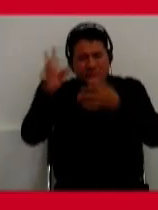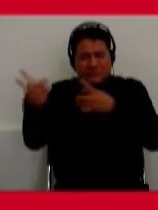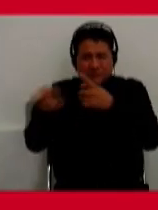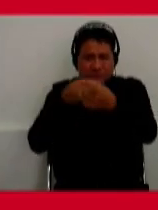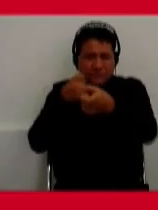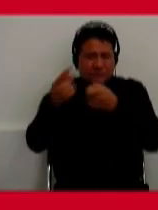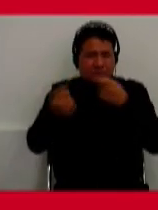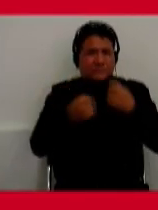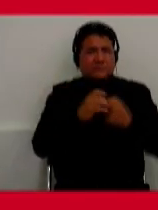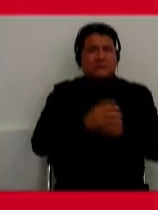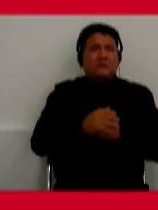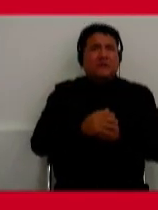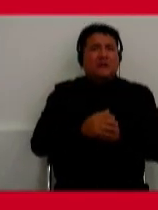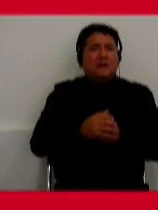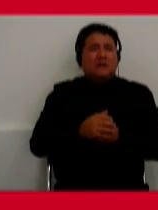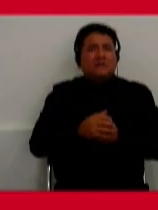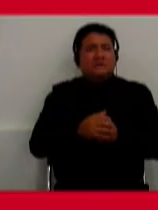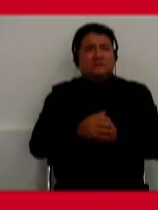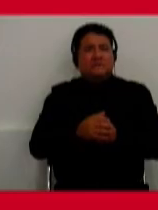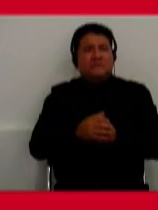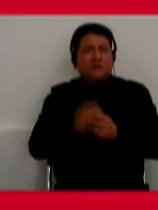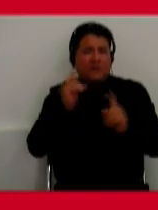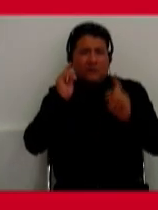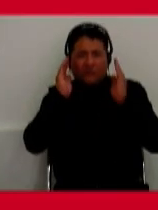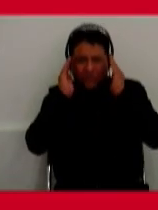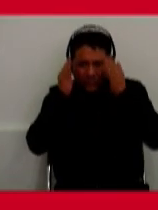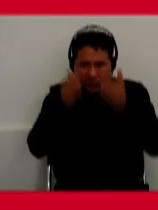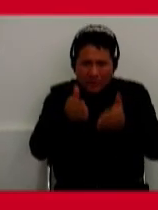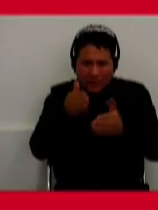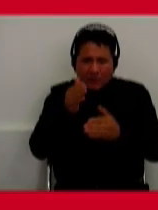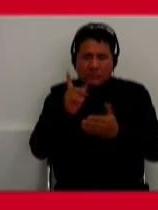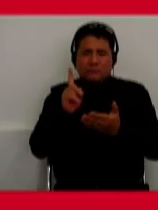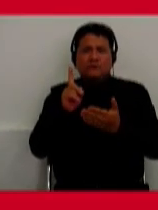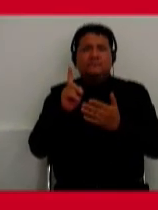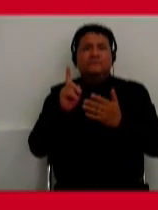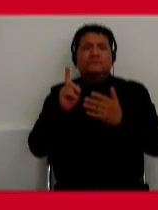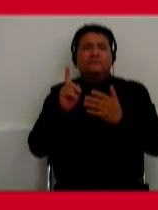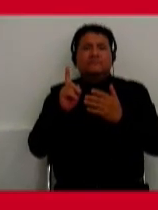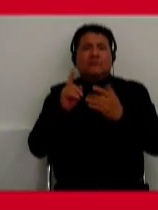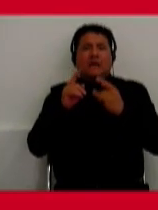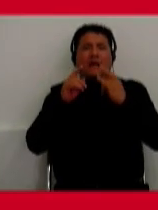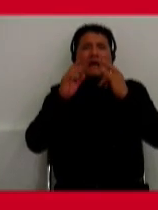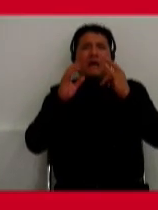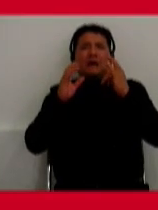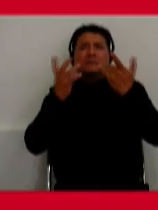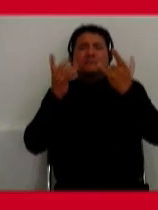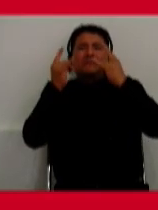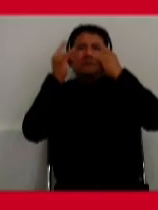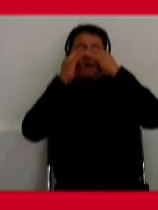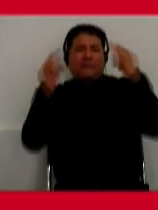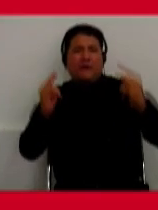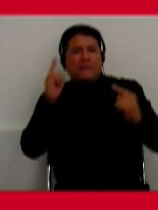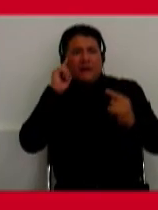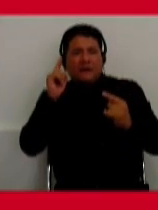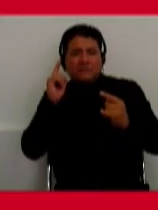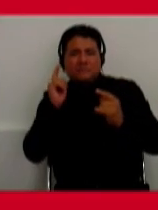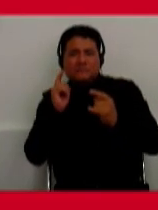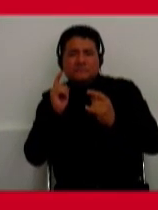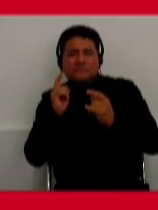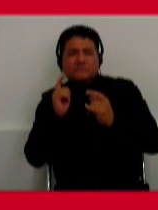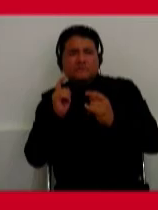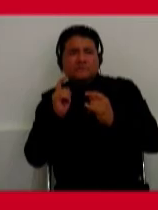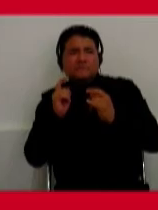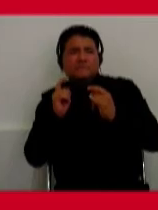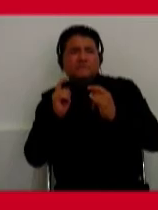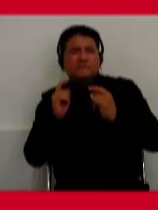minera. Se enfocó a una campaña de sondajes orientados y logueo geotécnico, un equipo especial que toma